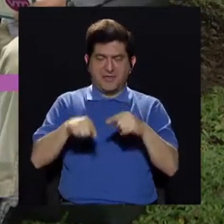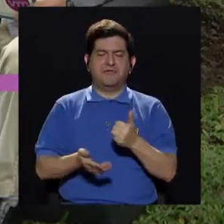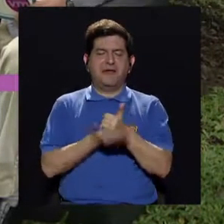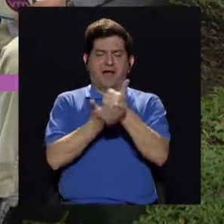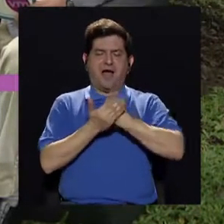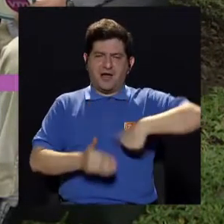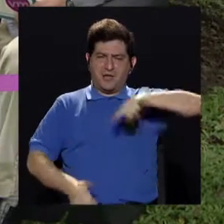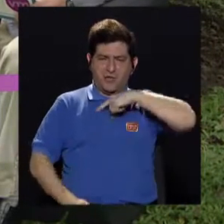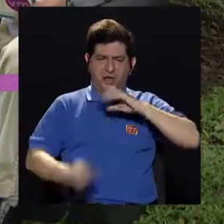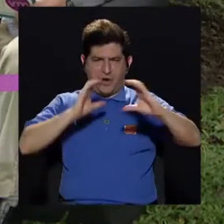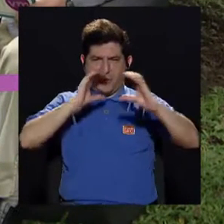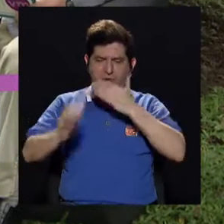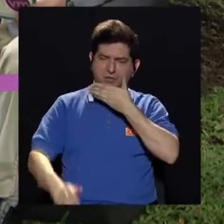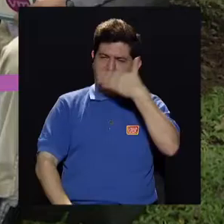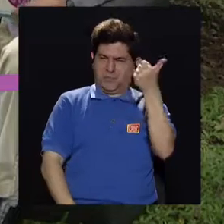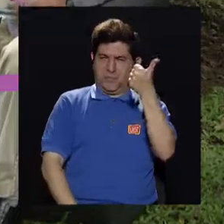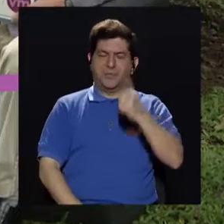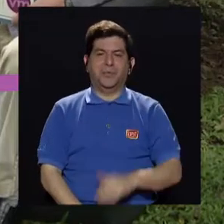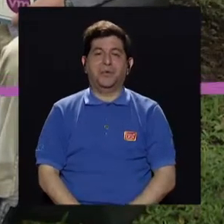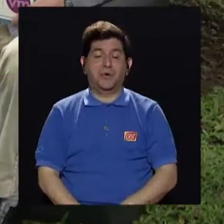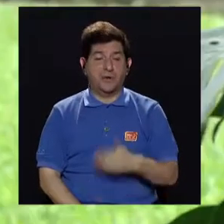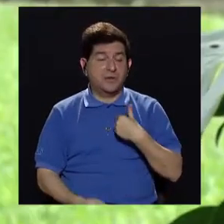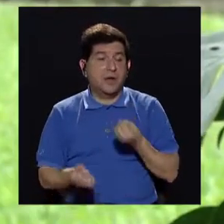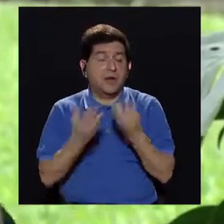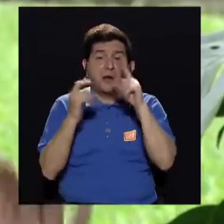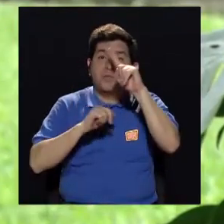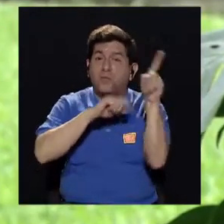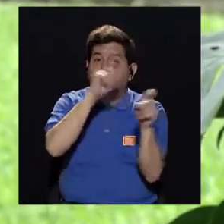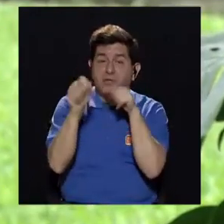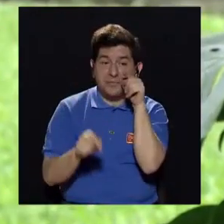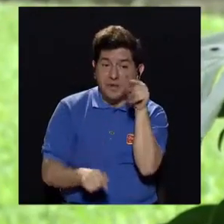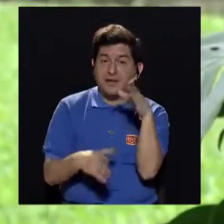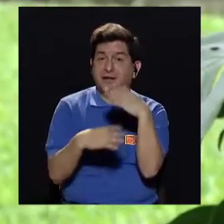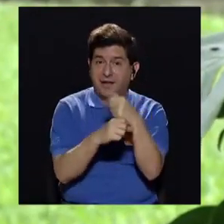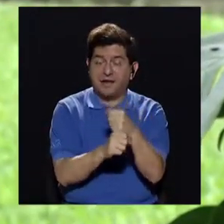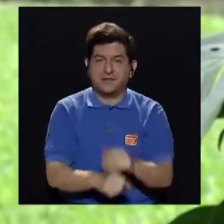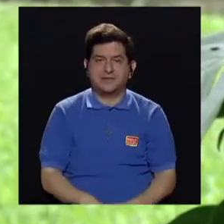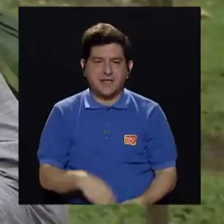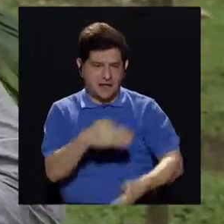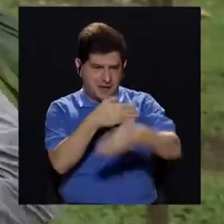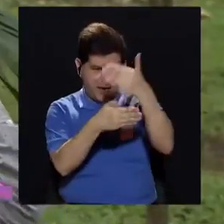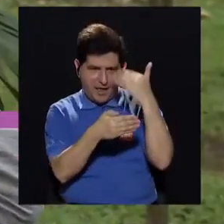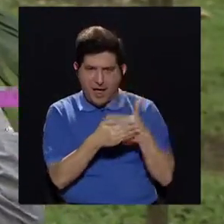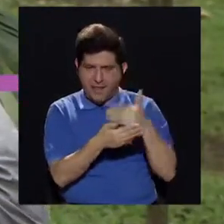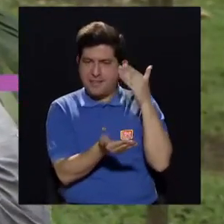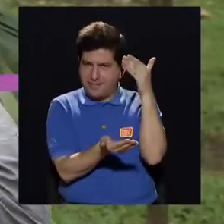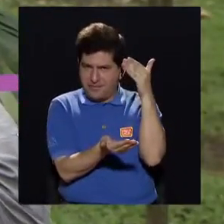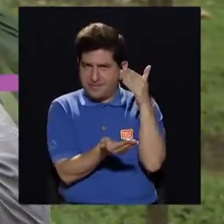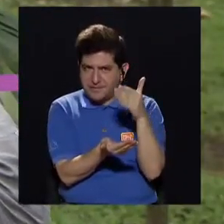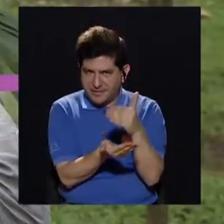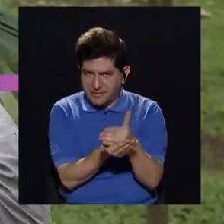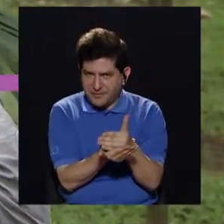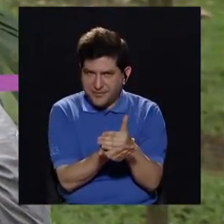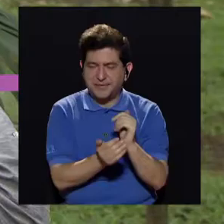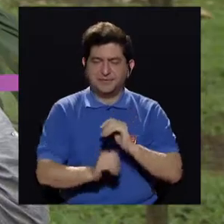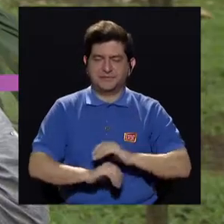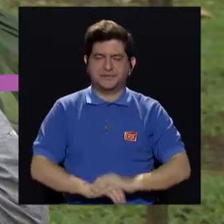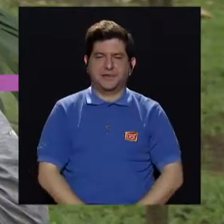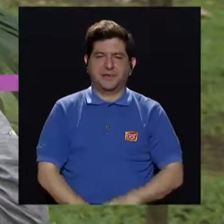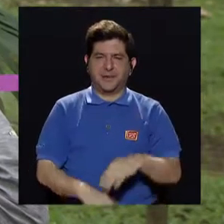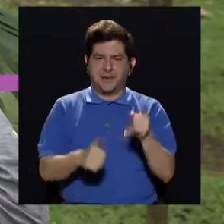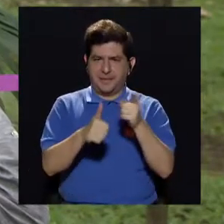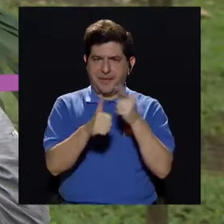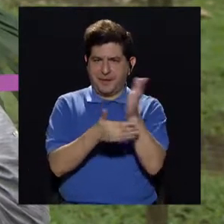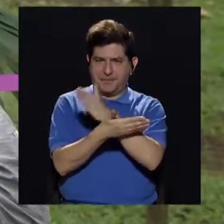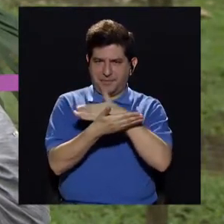que eso nos ayuda a enriquecer esta conversación. Y Saúl, tenemos muchas preguntas que hacerle a don Jorge. Sí, antes de irnos pues a la